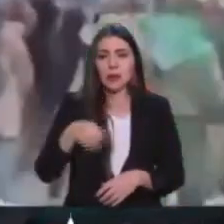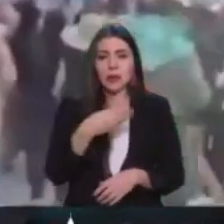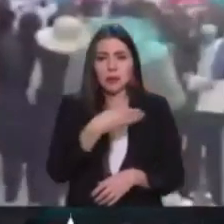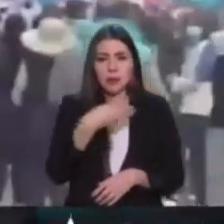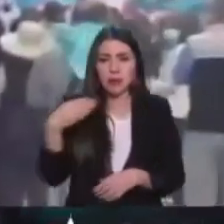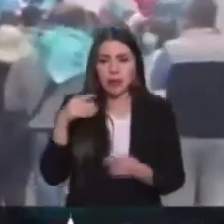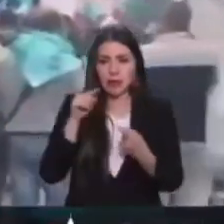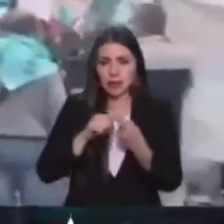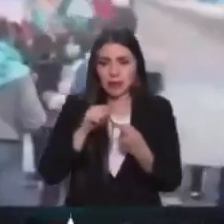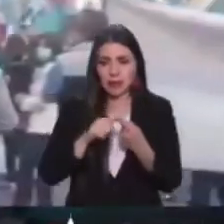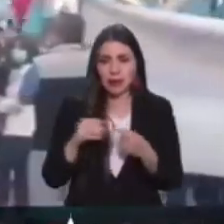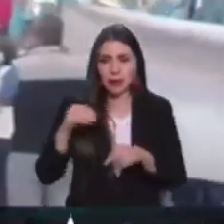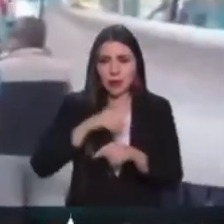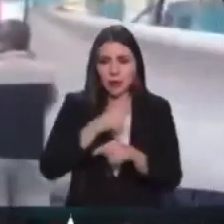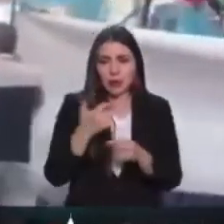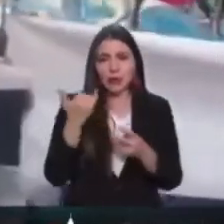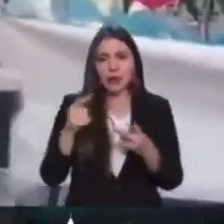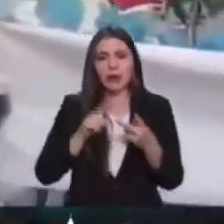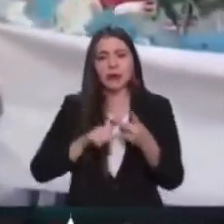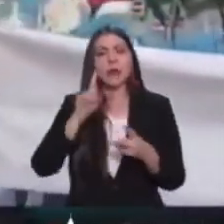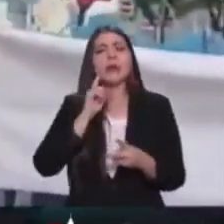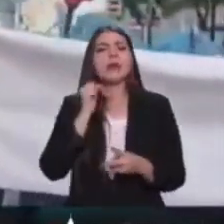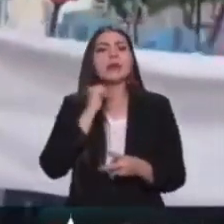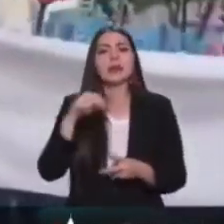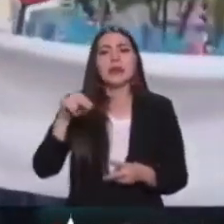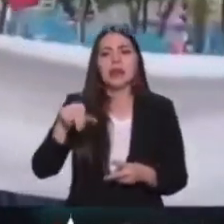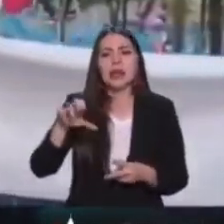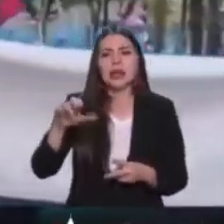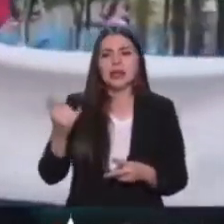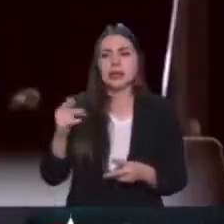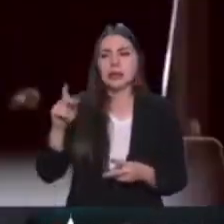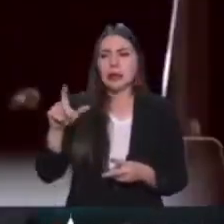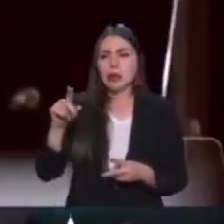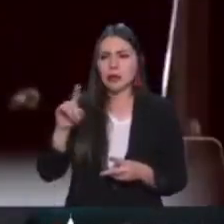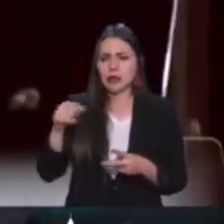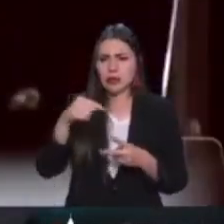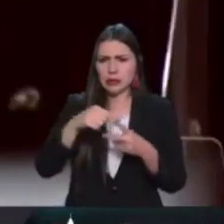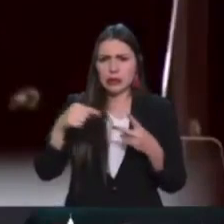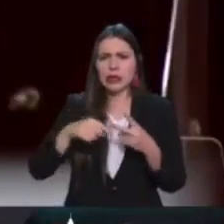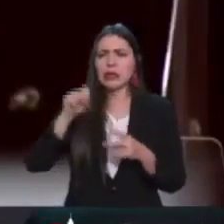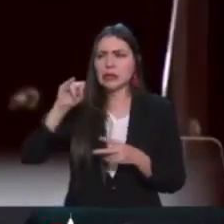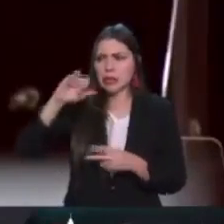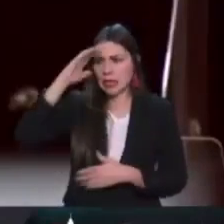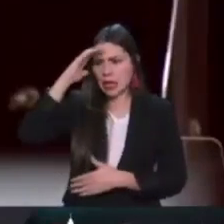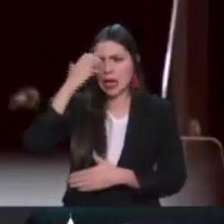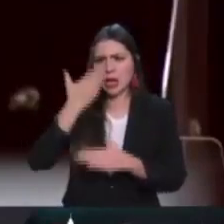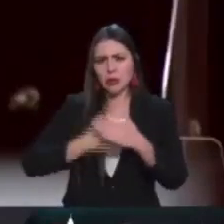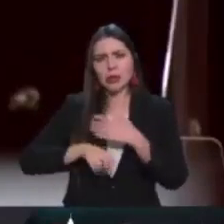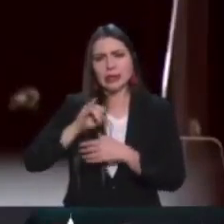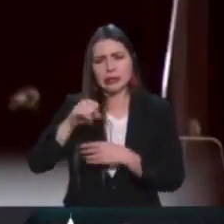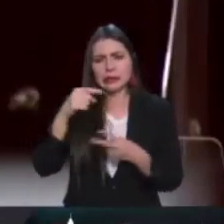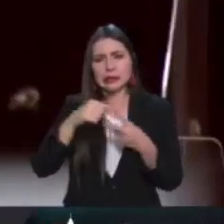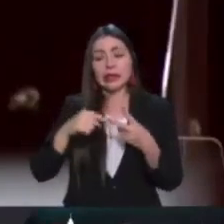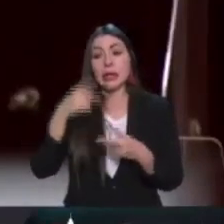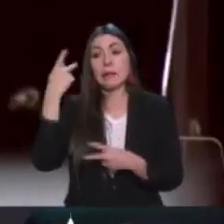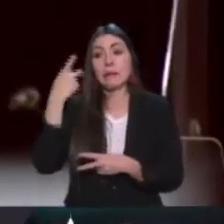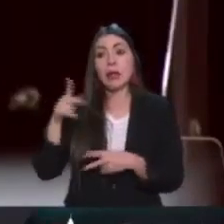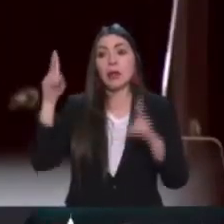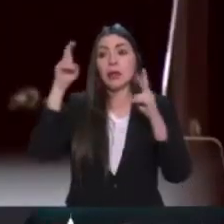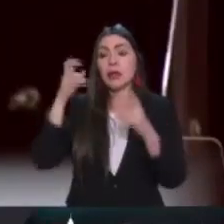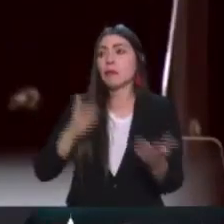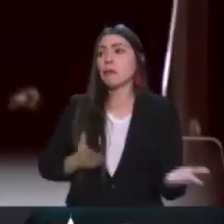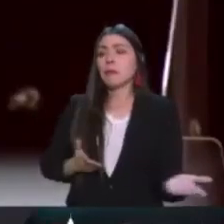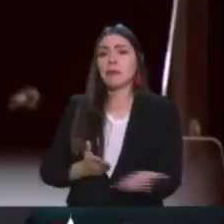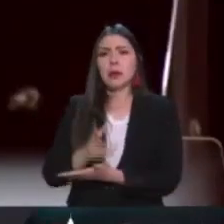la senadora Nancy Pelosi, que son católicos, pero ellos no se han metido en este tema. Y el